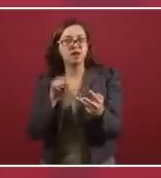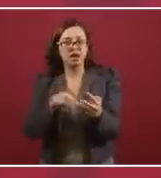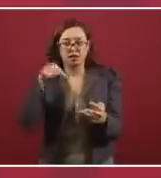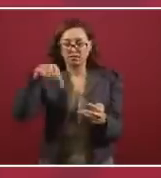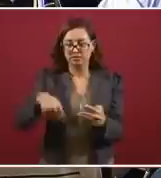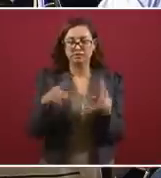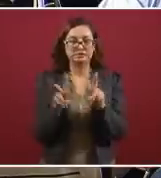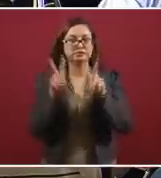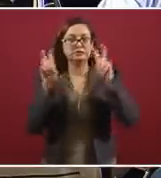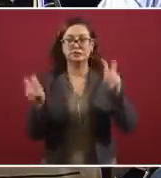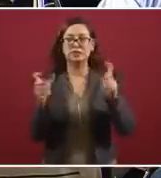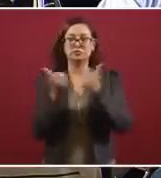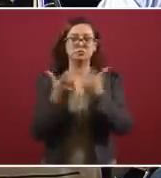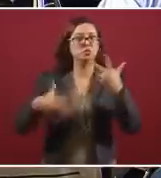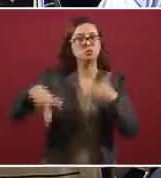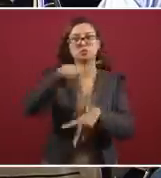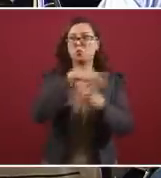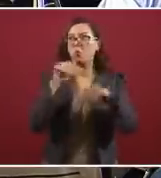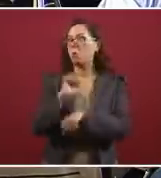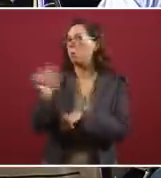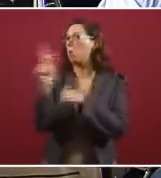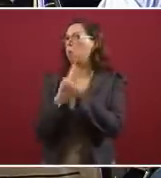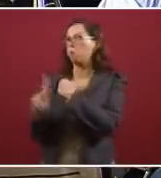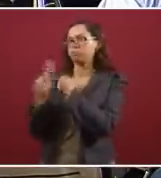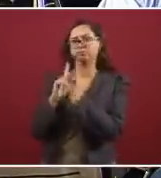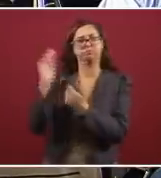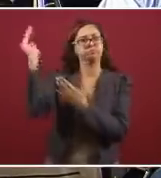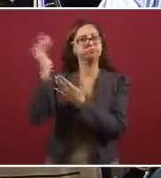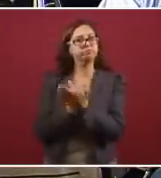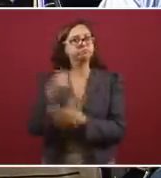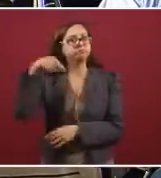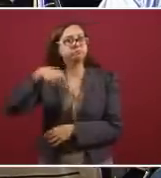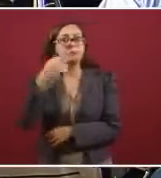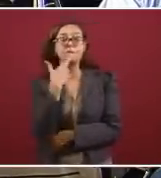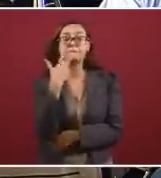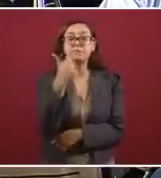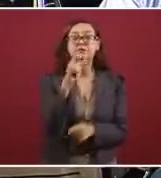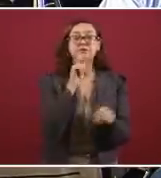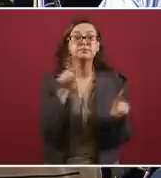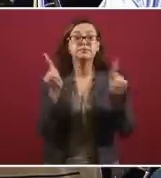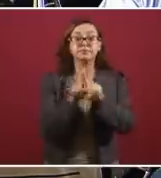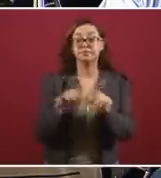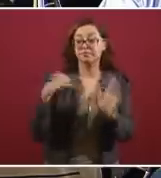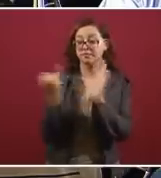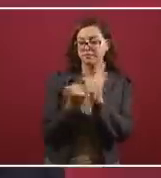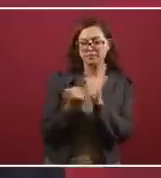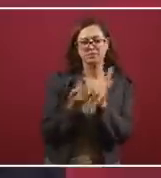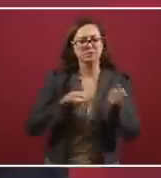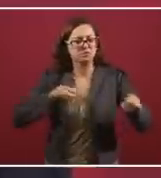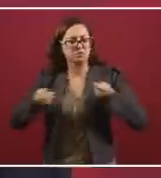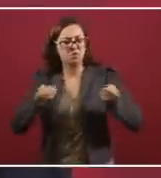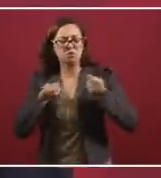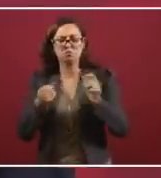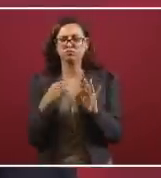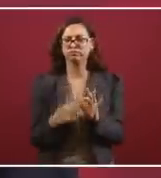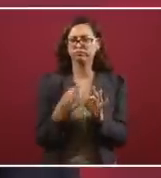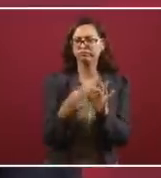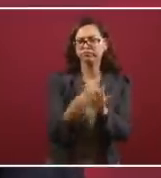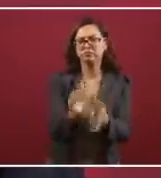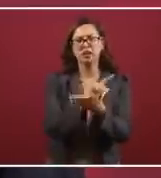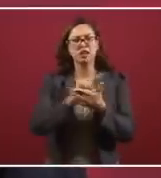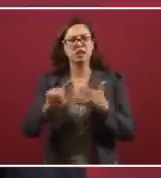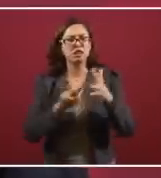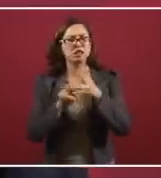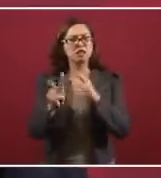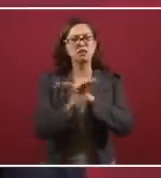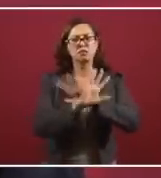macroeconómica pues envidiable, las finanzas se han manejado con una pulcritud impresionante, volvemos